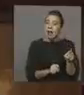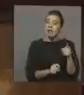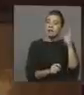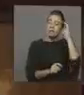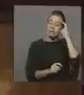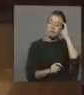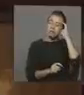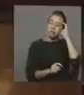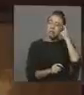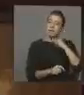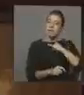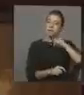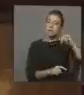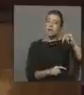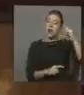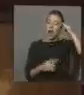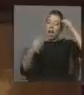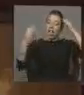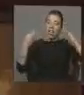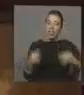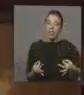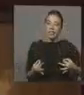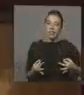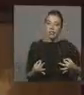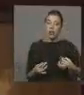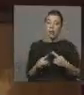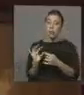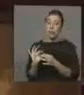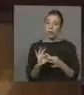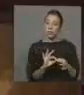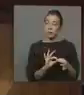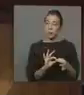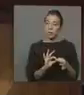sobrellevará las consecuencias de la decisión tomada, por lo cual